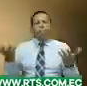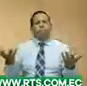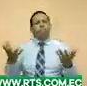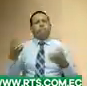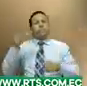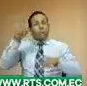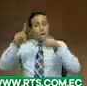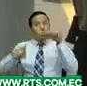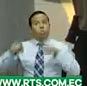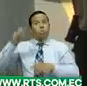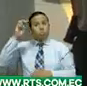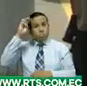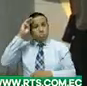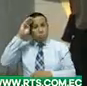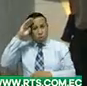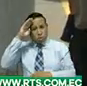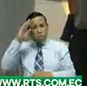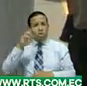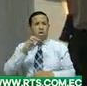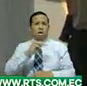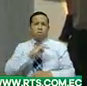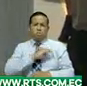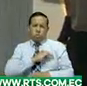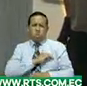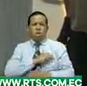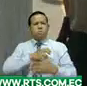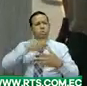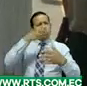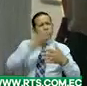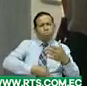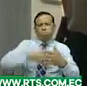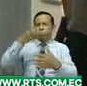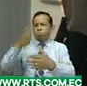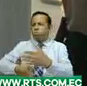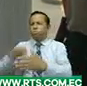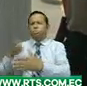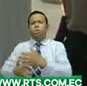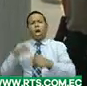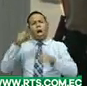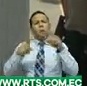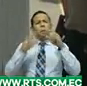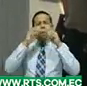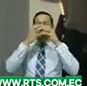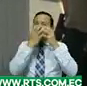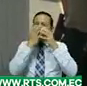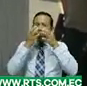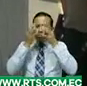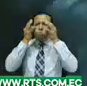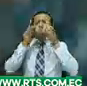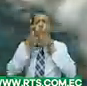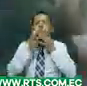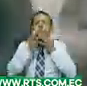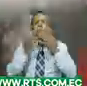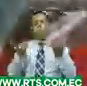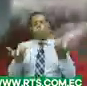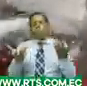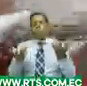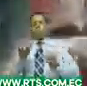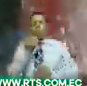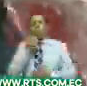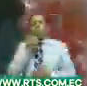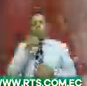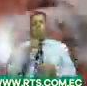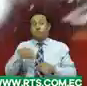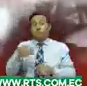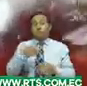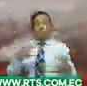que ver el mal uso de la mascarilla, la introducción de bebidas alcohólicas. Se espera que estas aglomeraciones